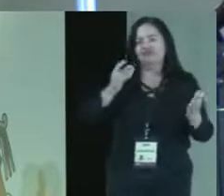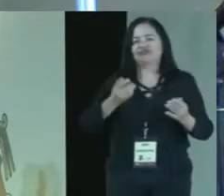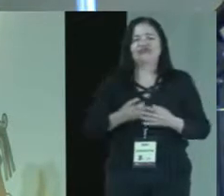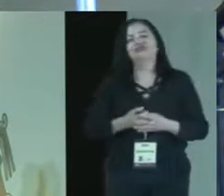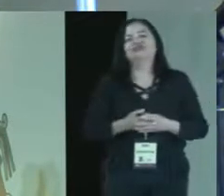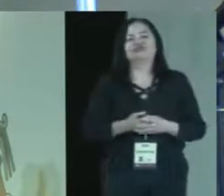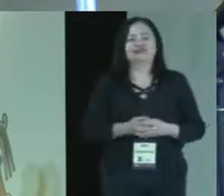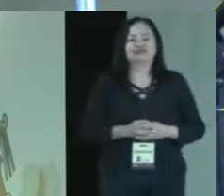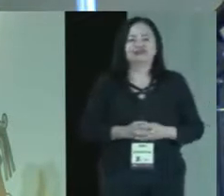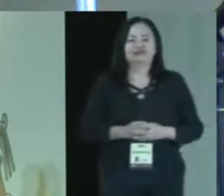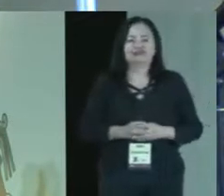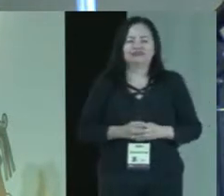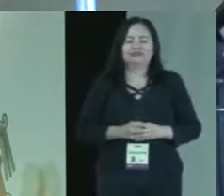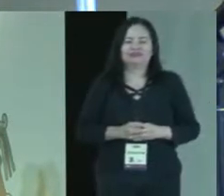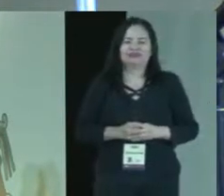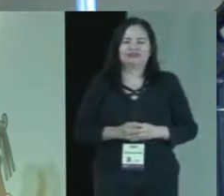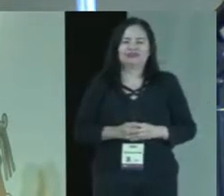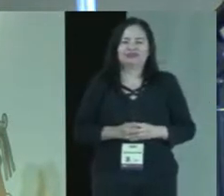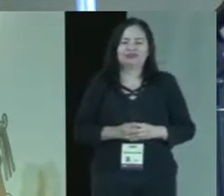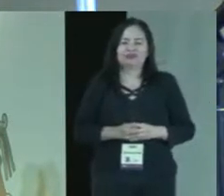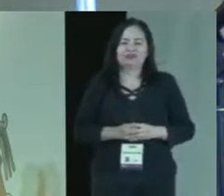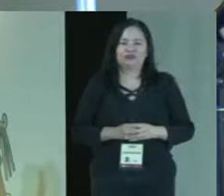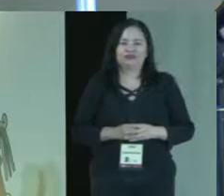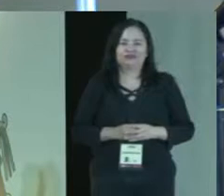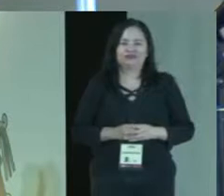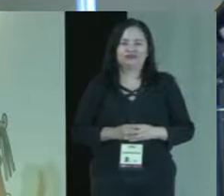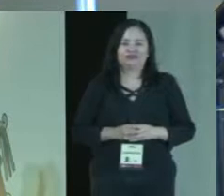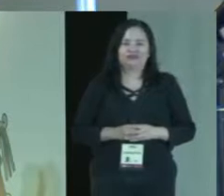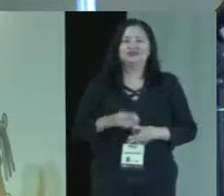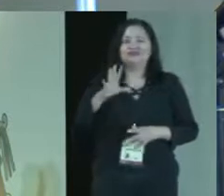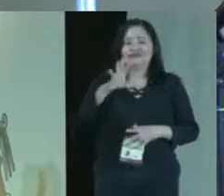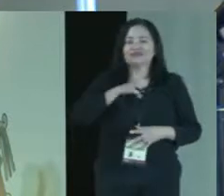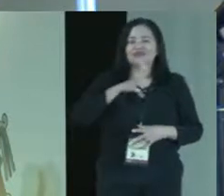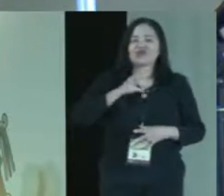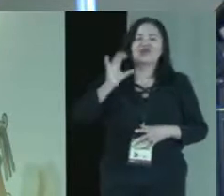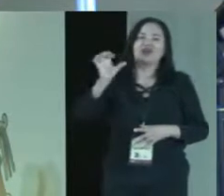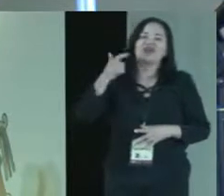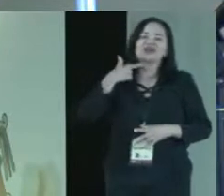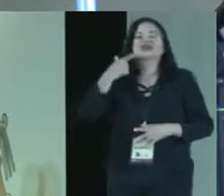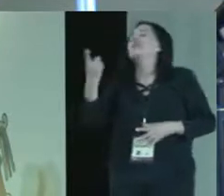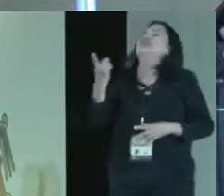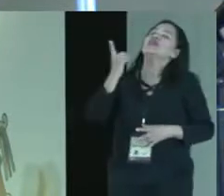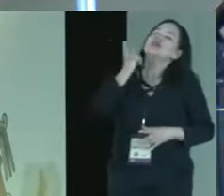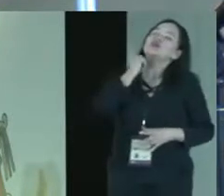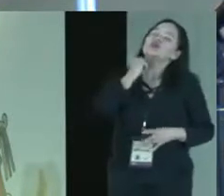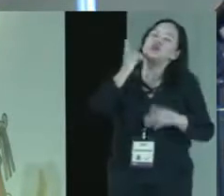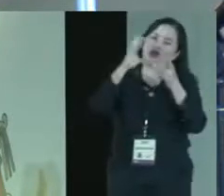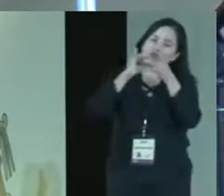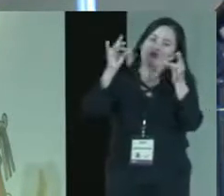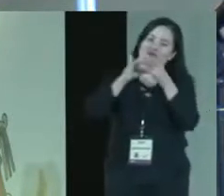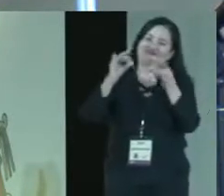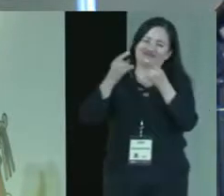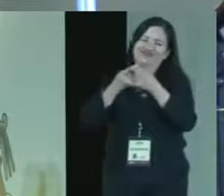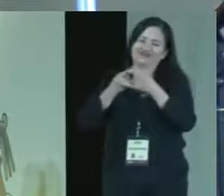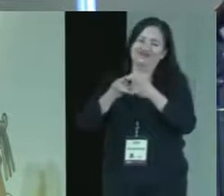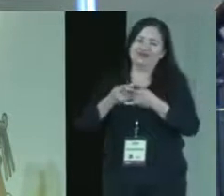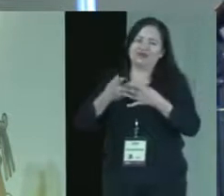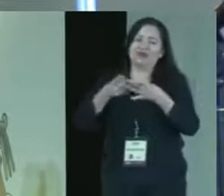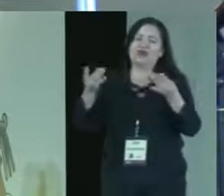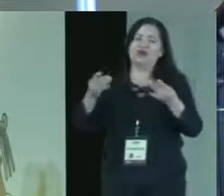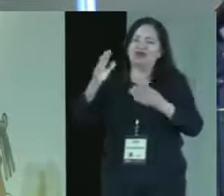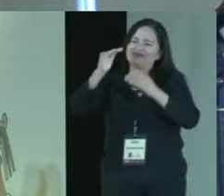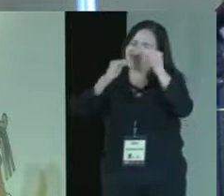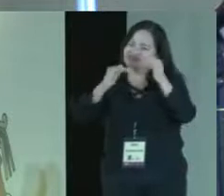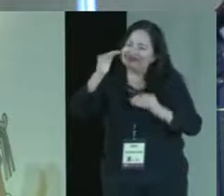Hay un planteamiento en este sentido del exdiputado Ramírez Cuellar, su documento se llama precisamente La